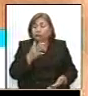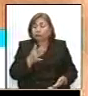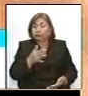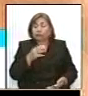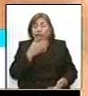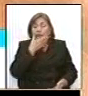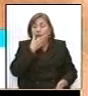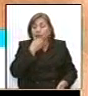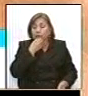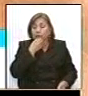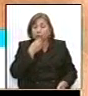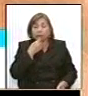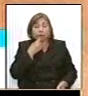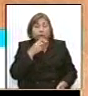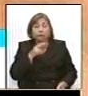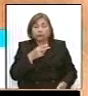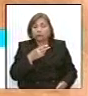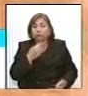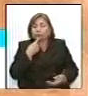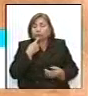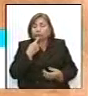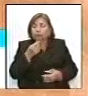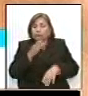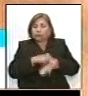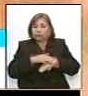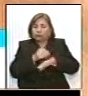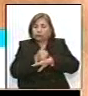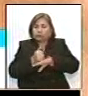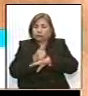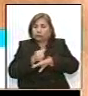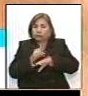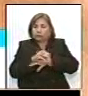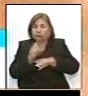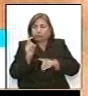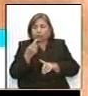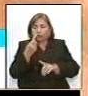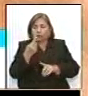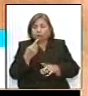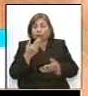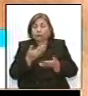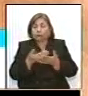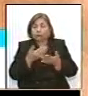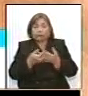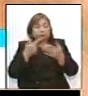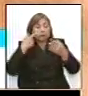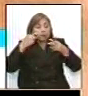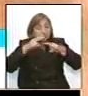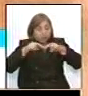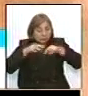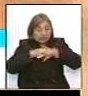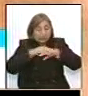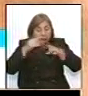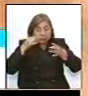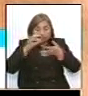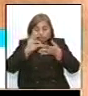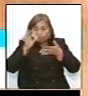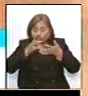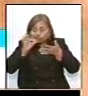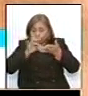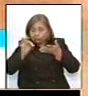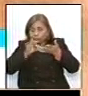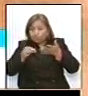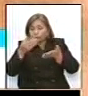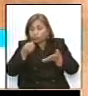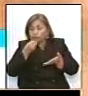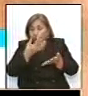de 2018, el congresista declara respecto a su asesor principal, el que debía supervisar los informes de semana de representación,